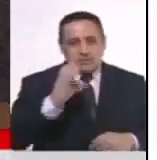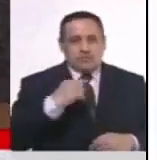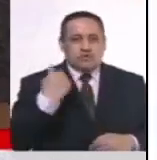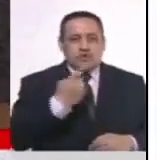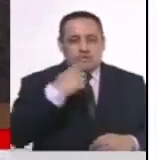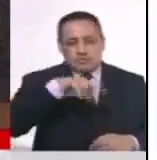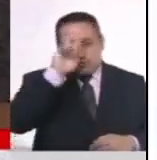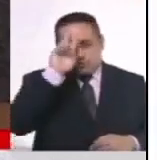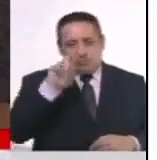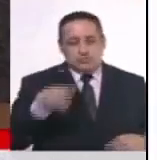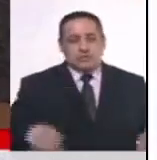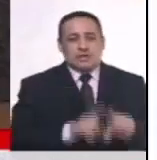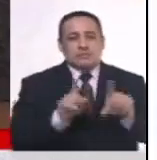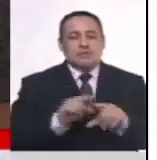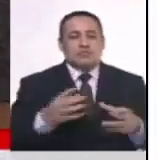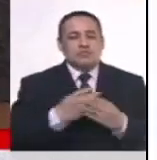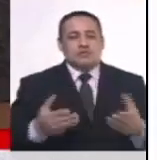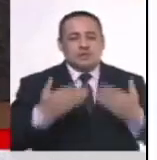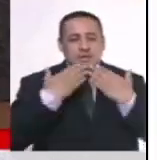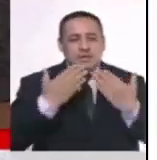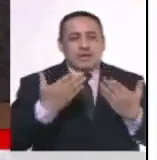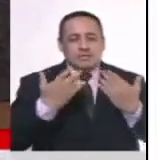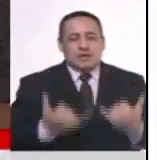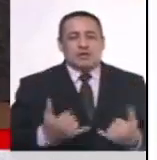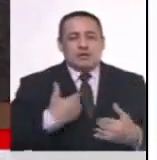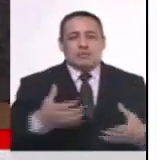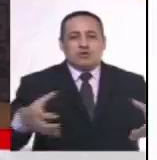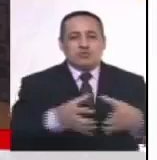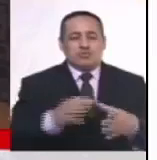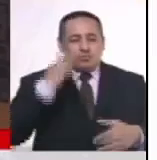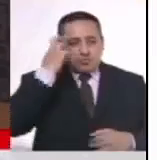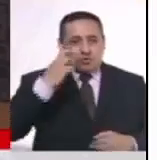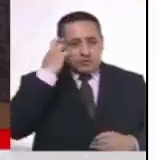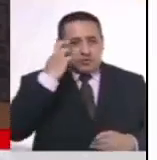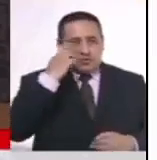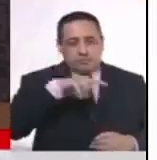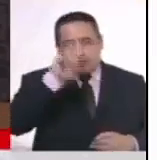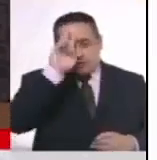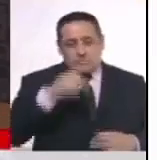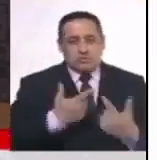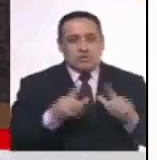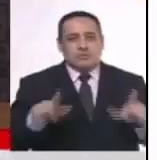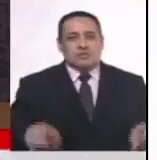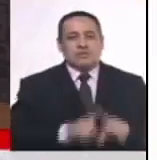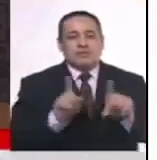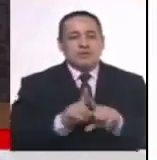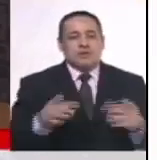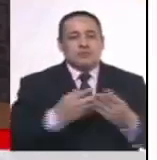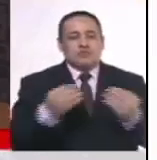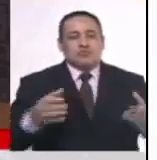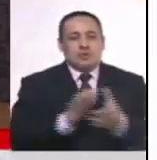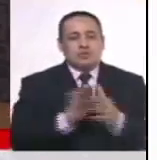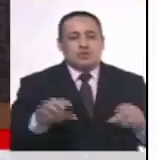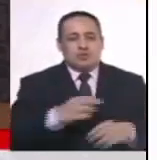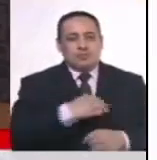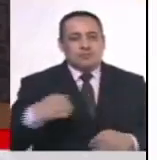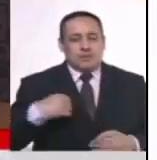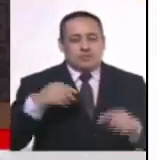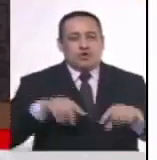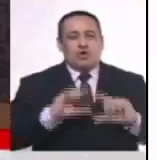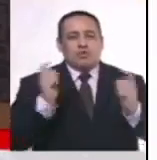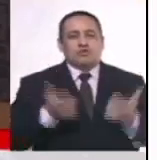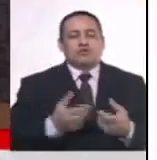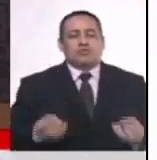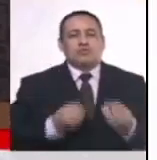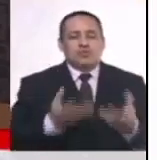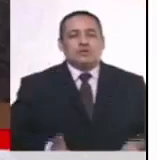país. Agradezco a mi partido político Perú Libre y a todos mis colegas miembros de esta comisión